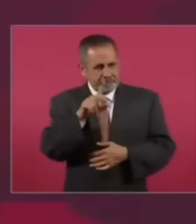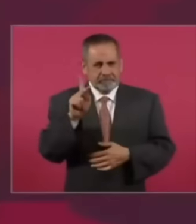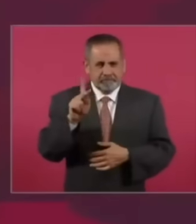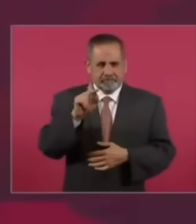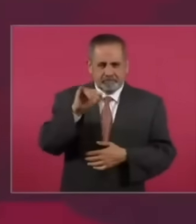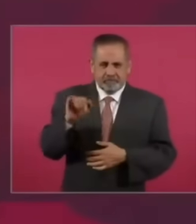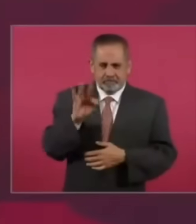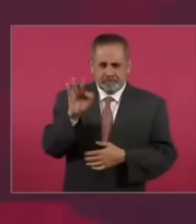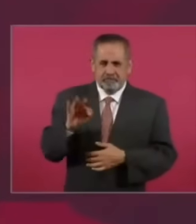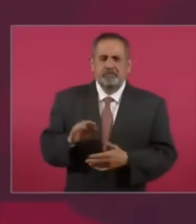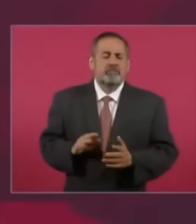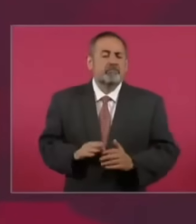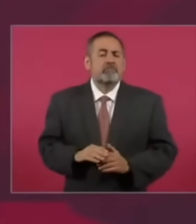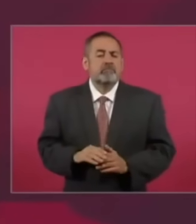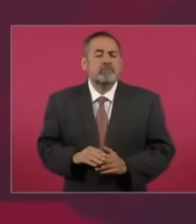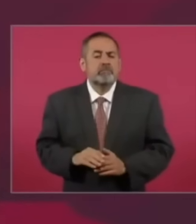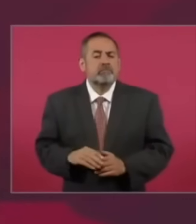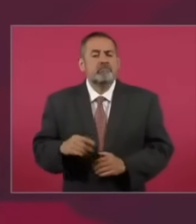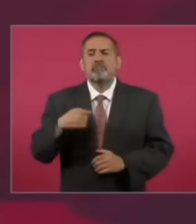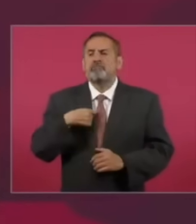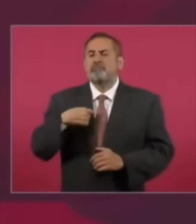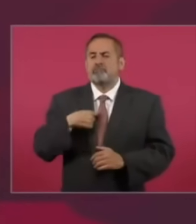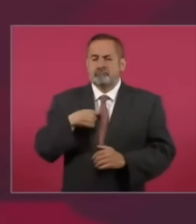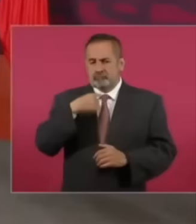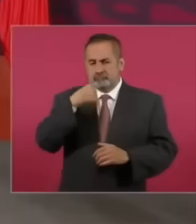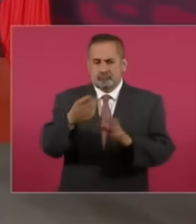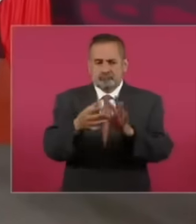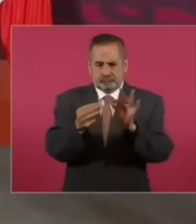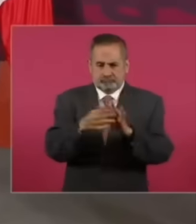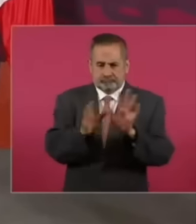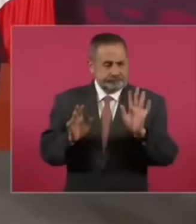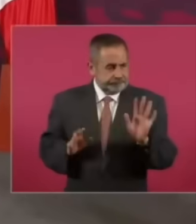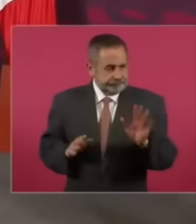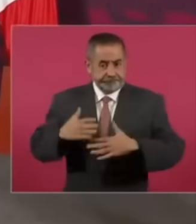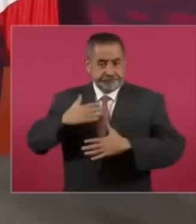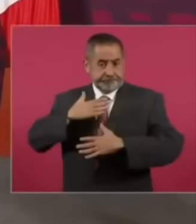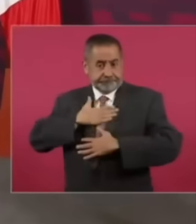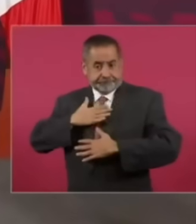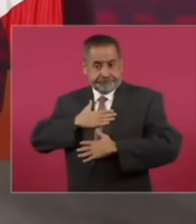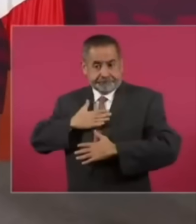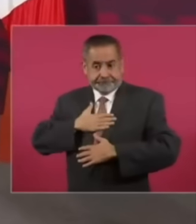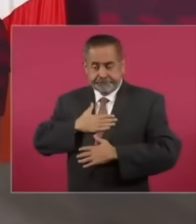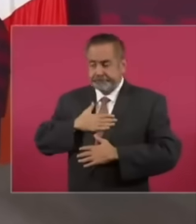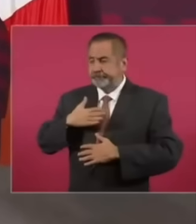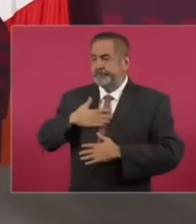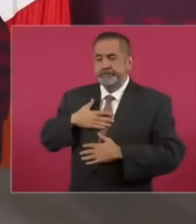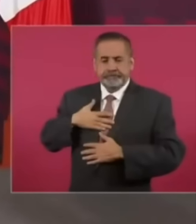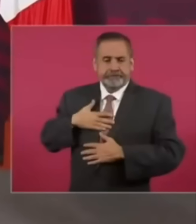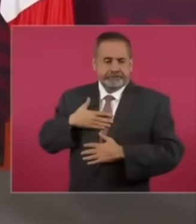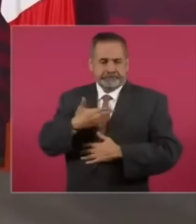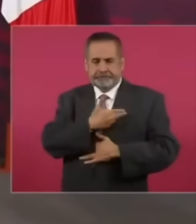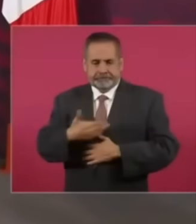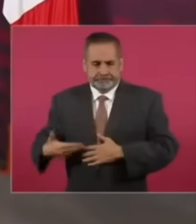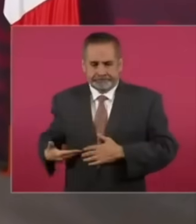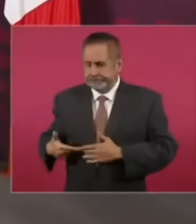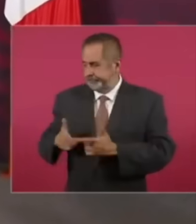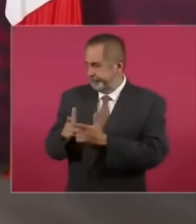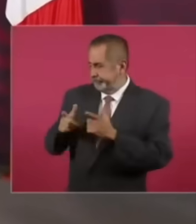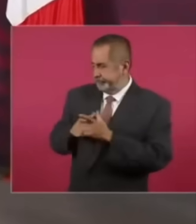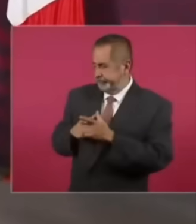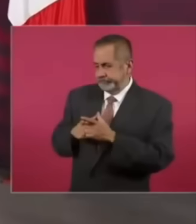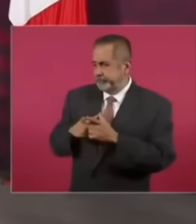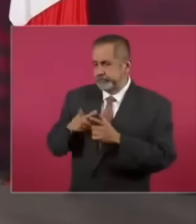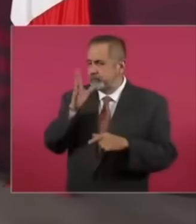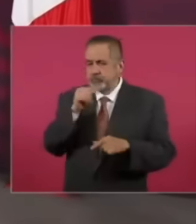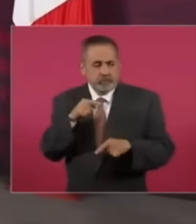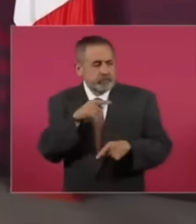yo explico que el poder ejecutivo que represento no